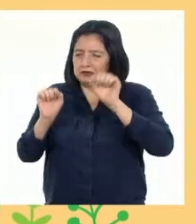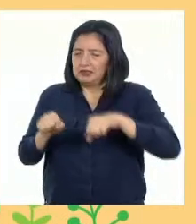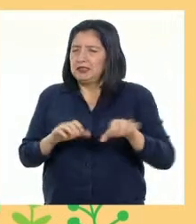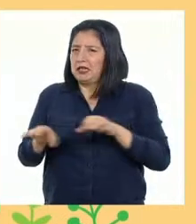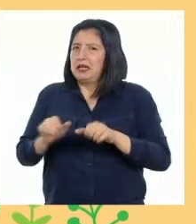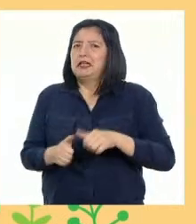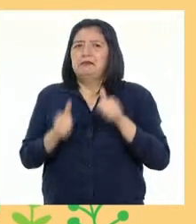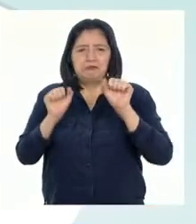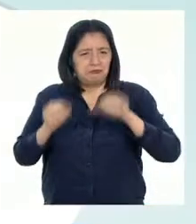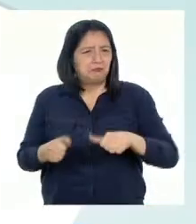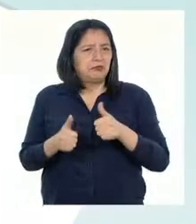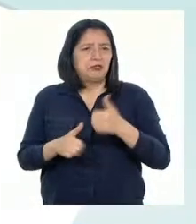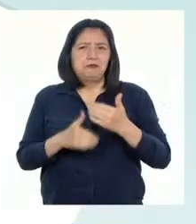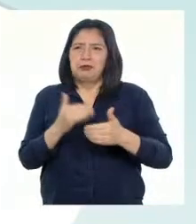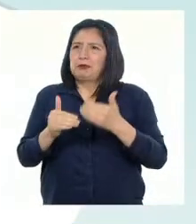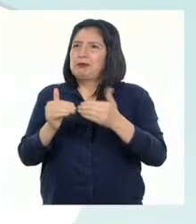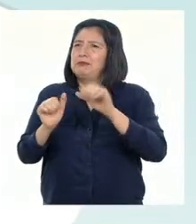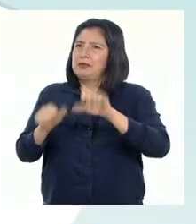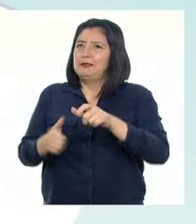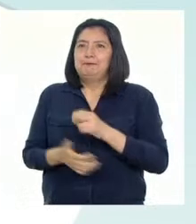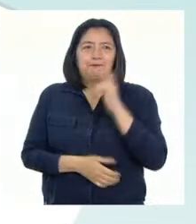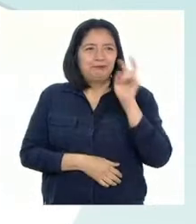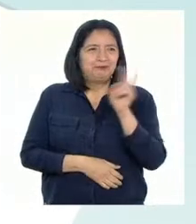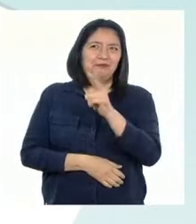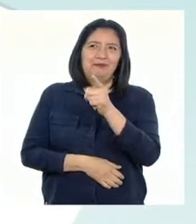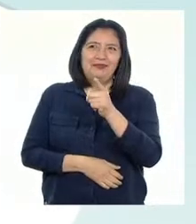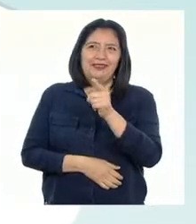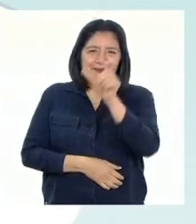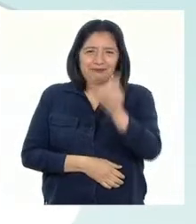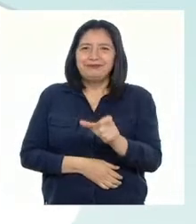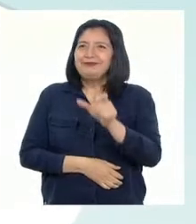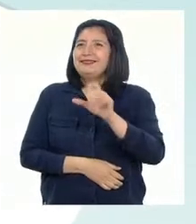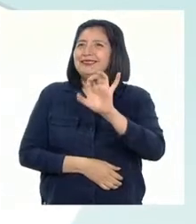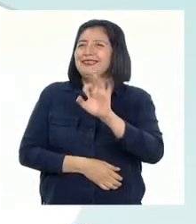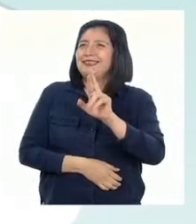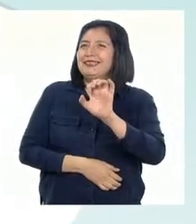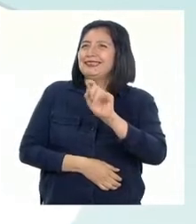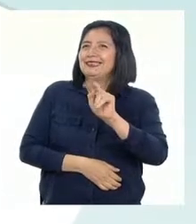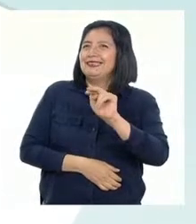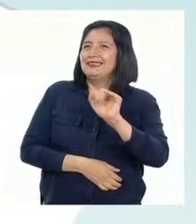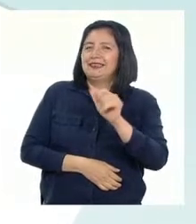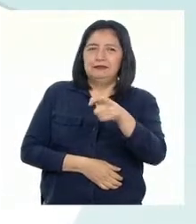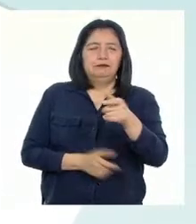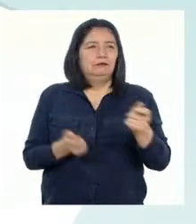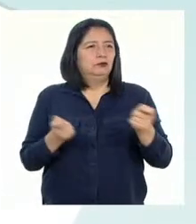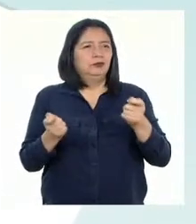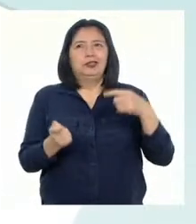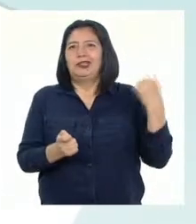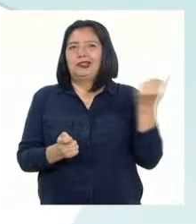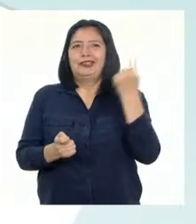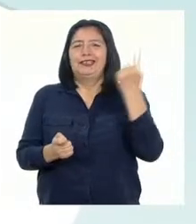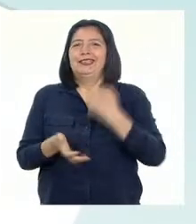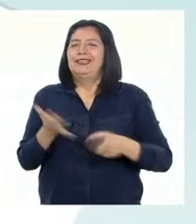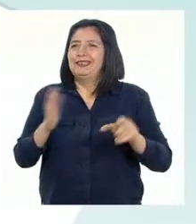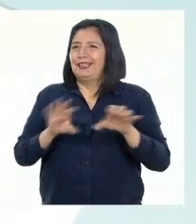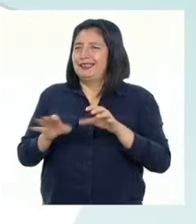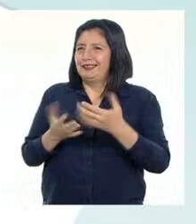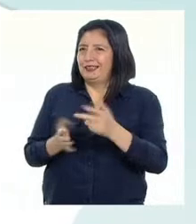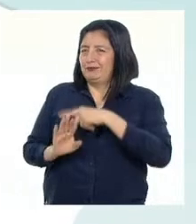realicen y marchen bien. ¡Miren! Aquí está Cristina. Ella es nuestra coordinadora general de